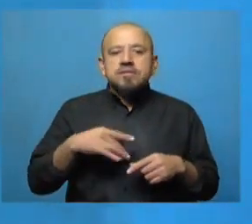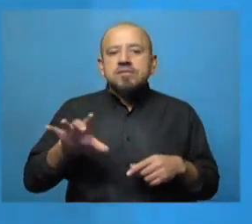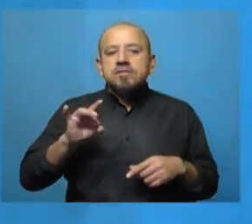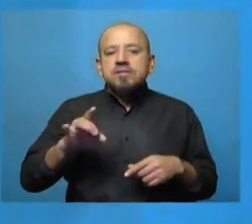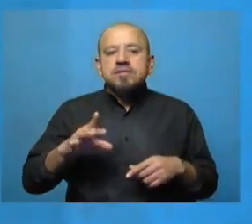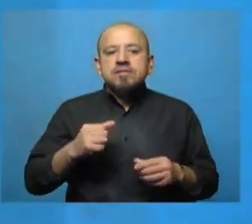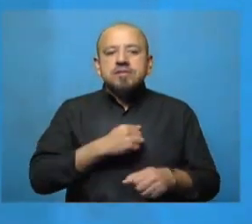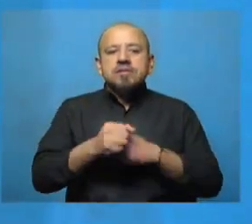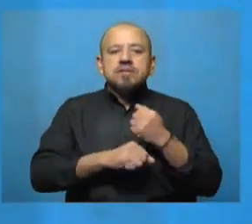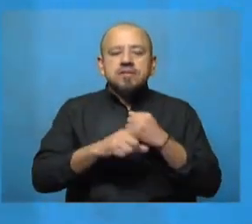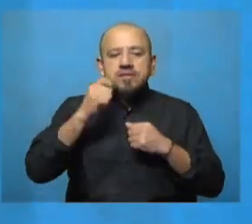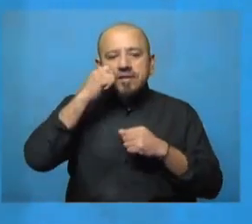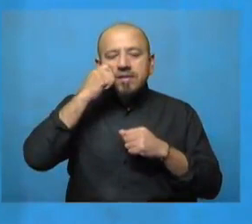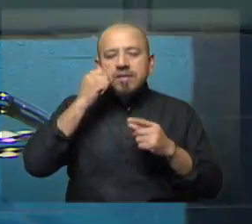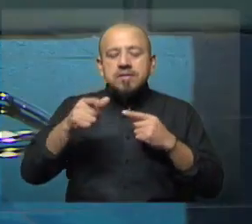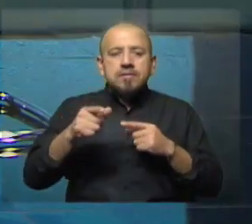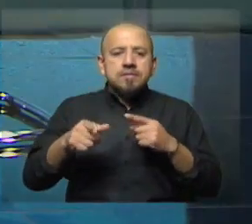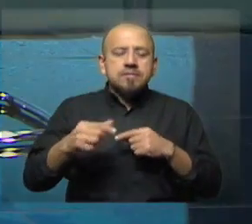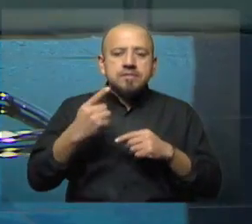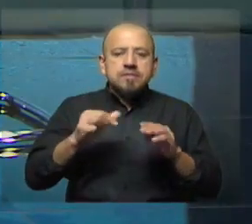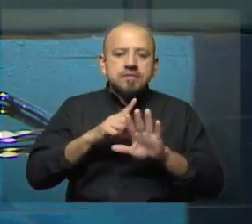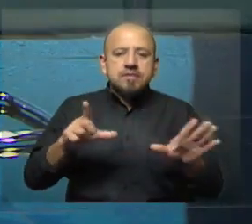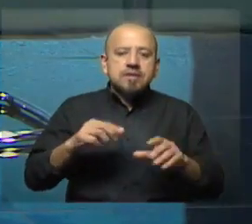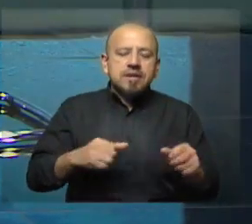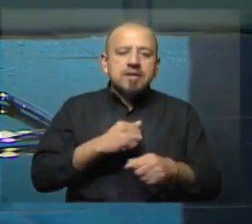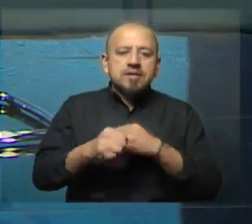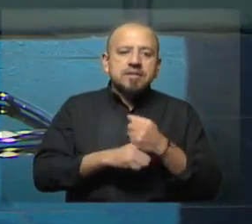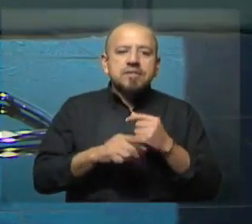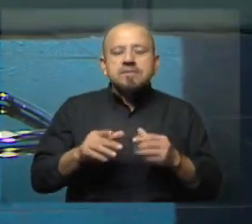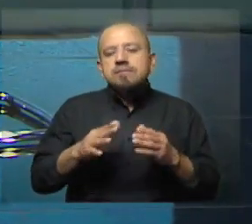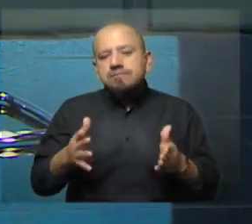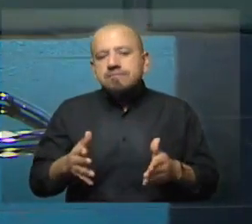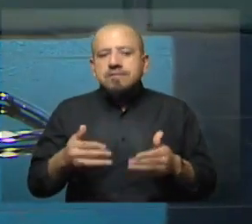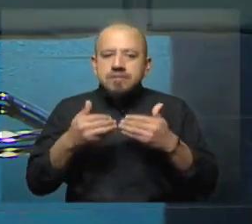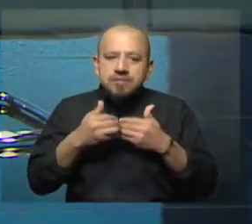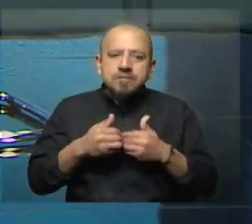claro 17 como El Punto de partida digamos